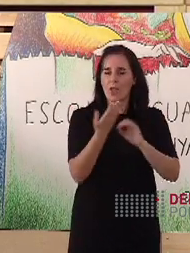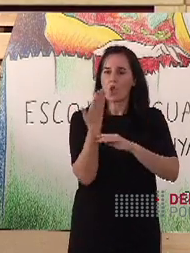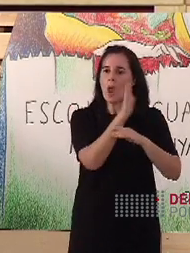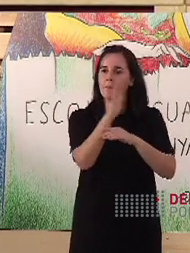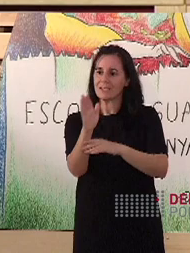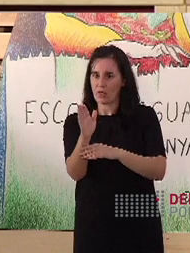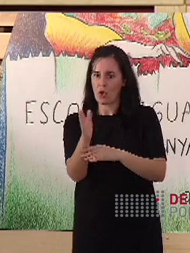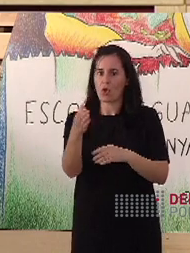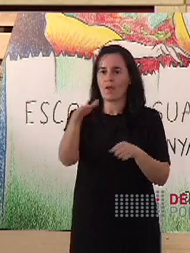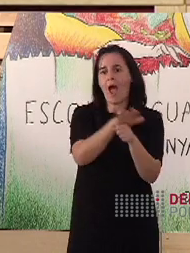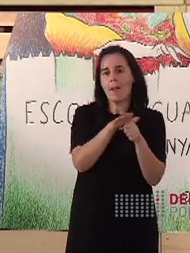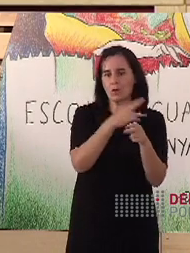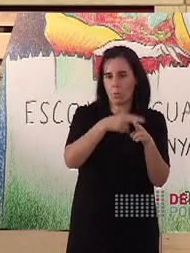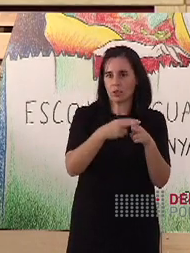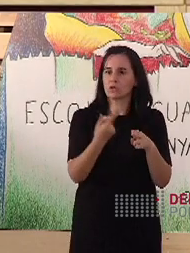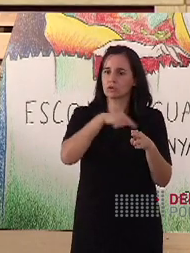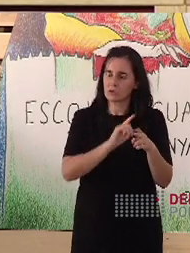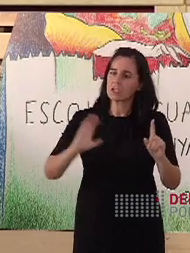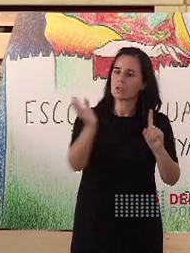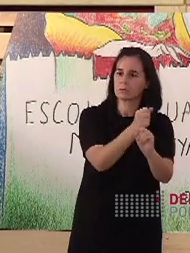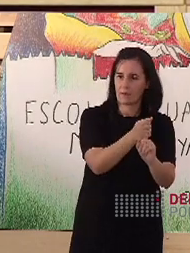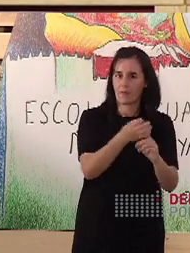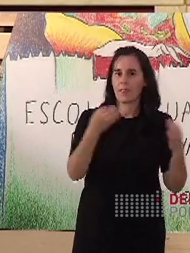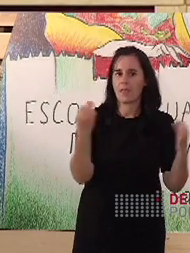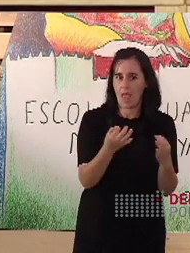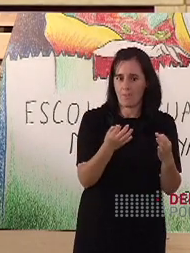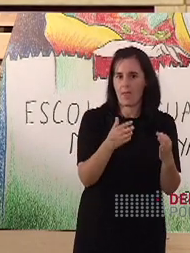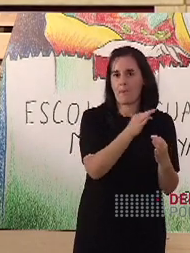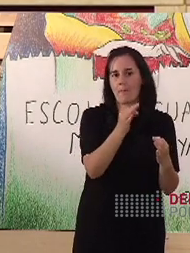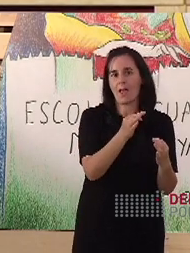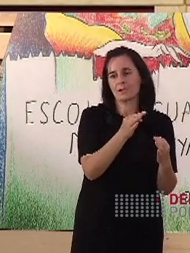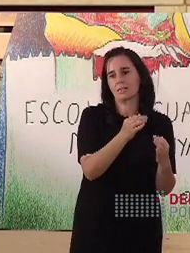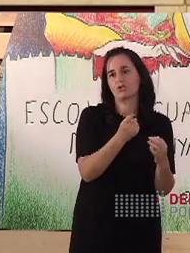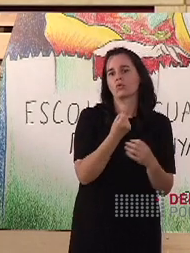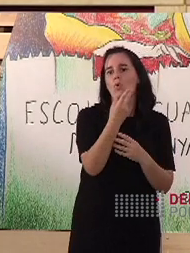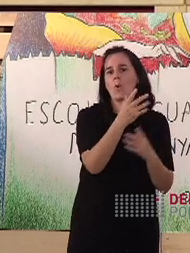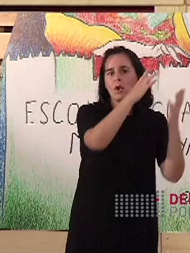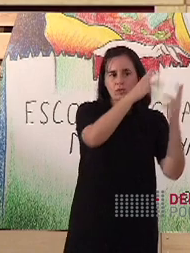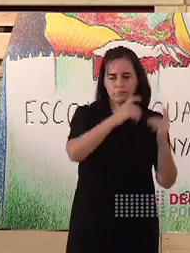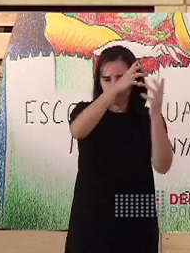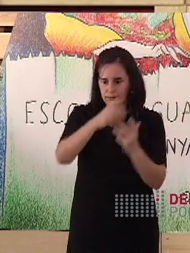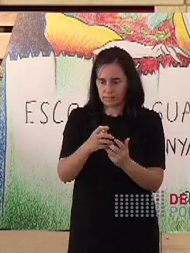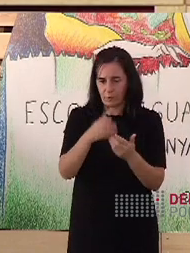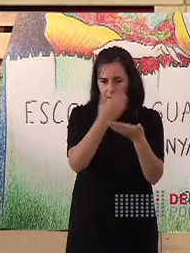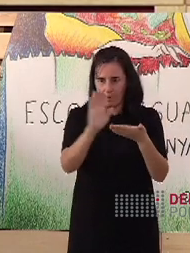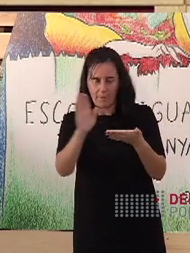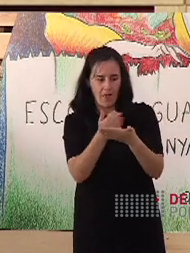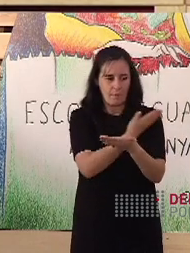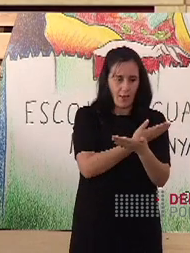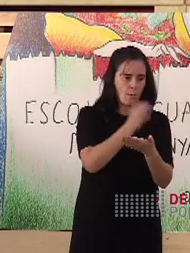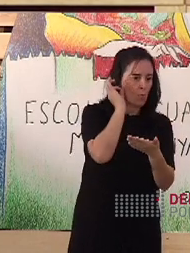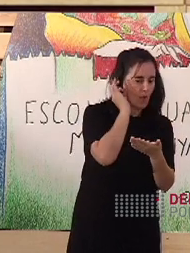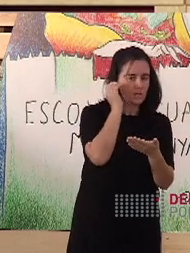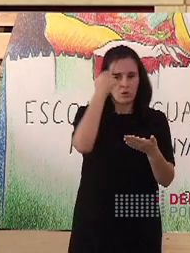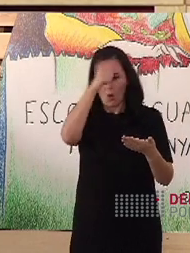representación no ámbito político e rachar cos números insoportables de representación das mulleres nas